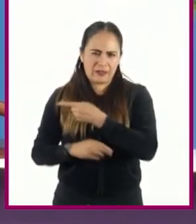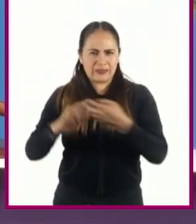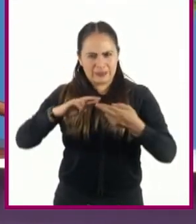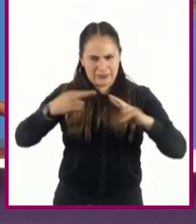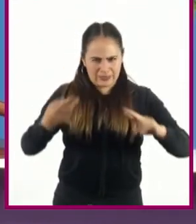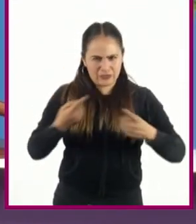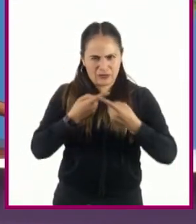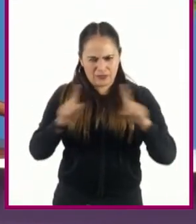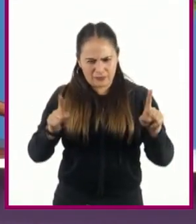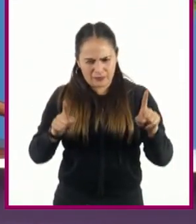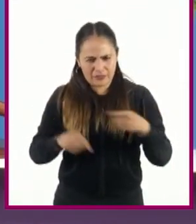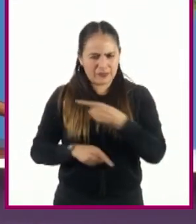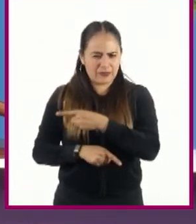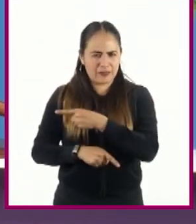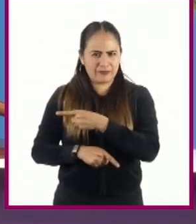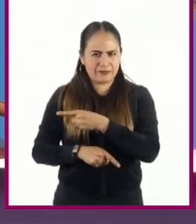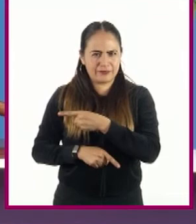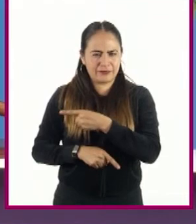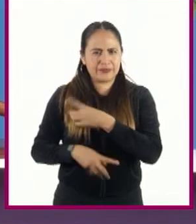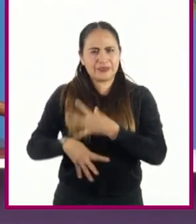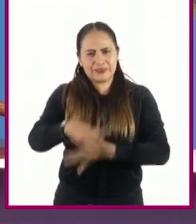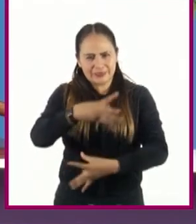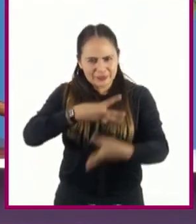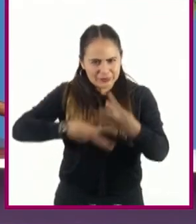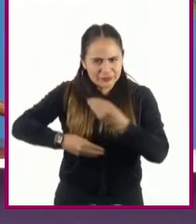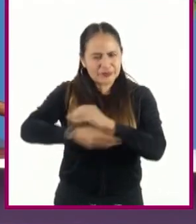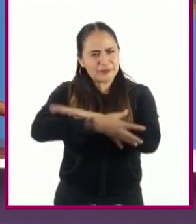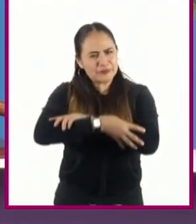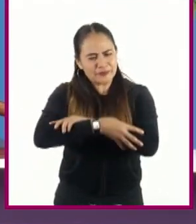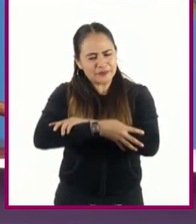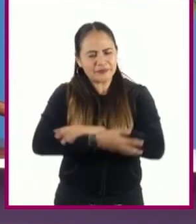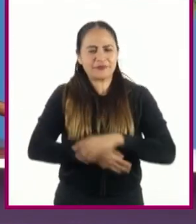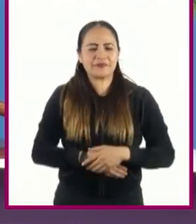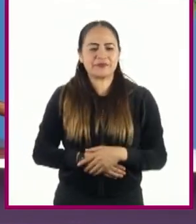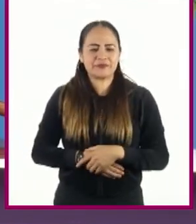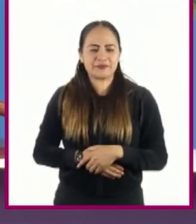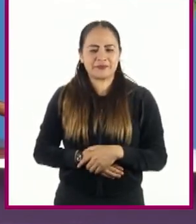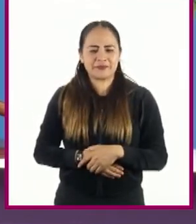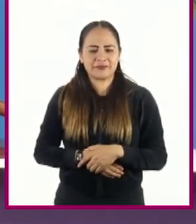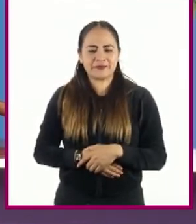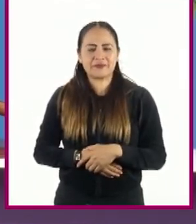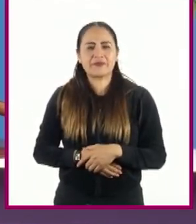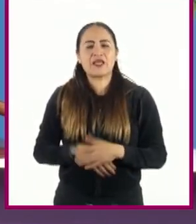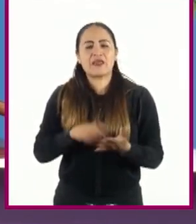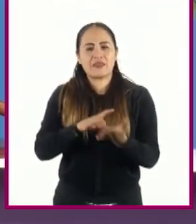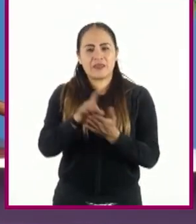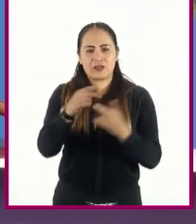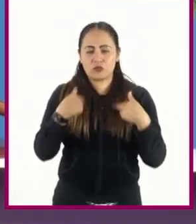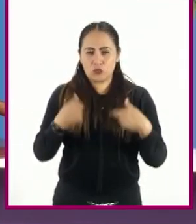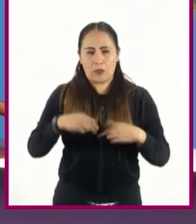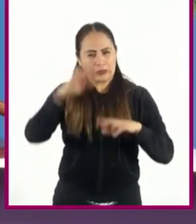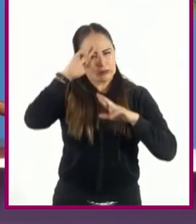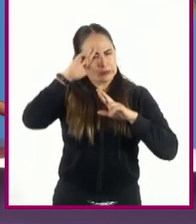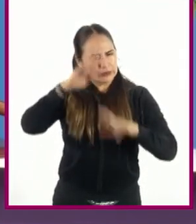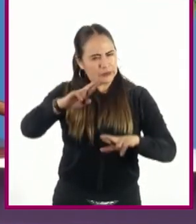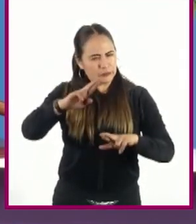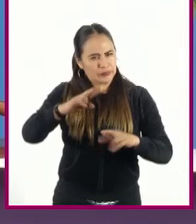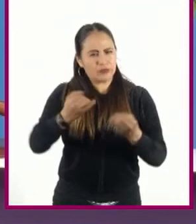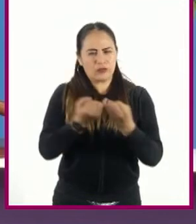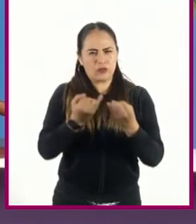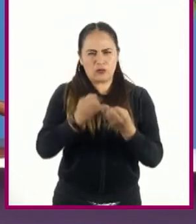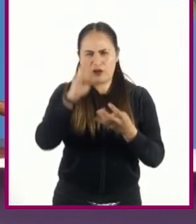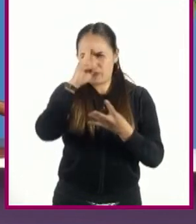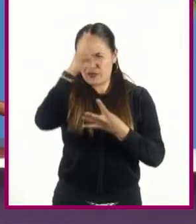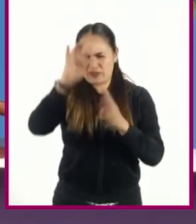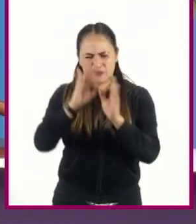diferencia entre la empatía y la solidaridad. Destacamos que el respeto a los derechos humanos y el rechazo a todas